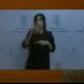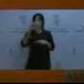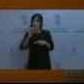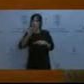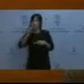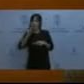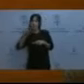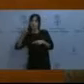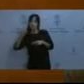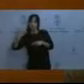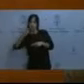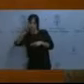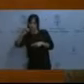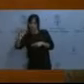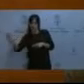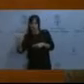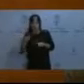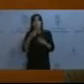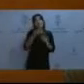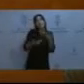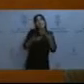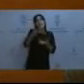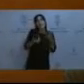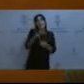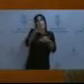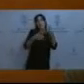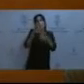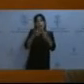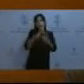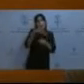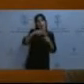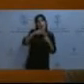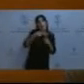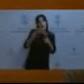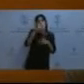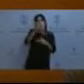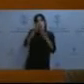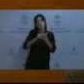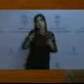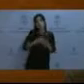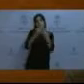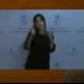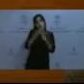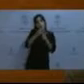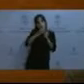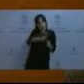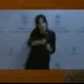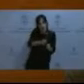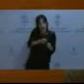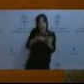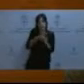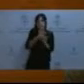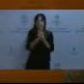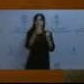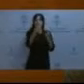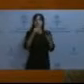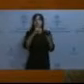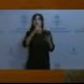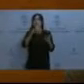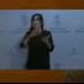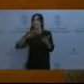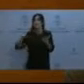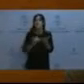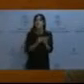euros por cada kilo de leche entregada en el mes de mayo de 2016, hubiera cobrado 721 euros. Sin embargo, aquí, en